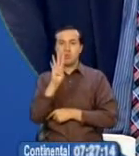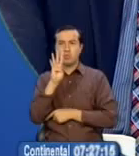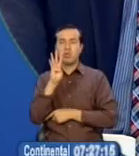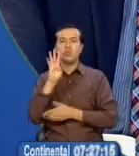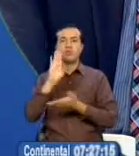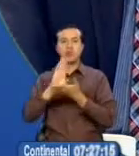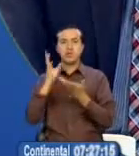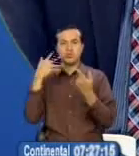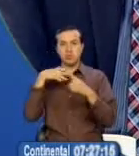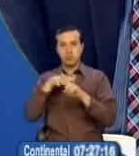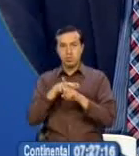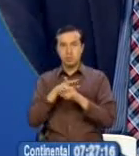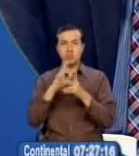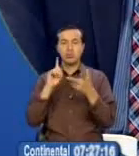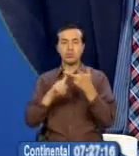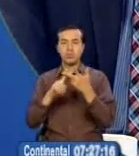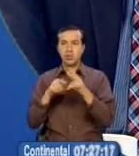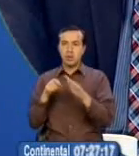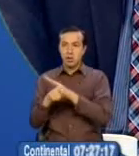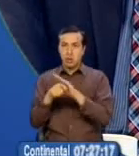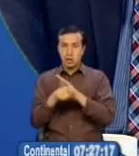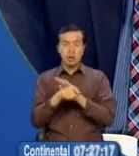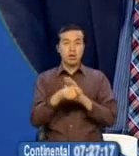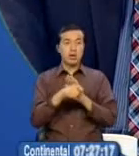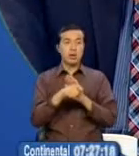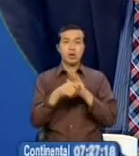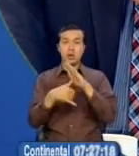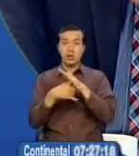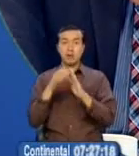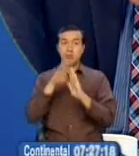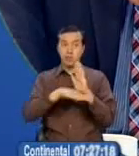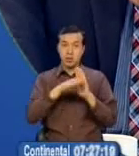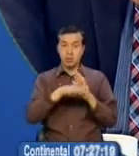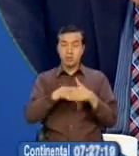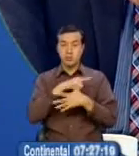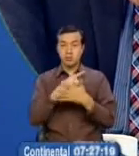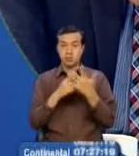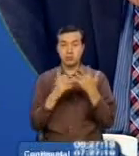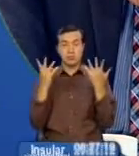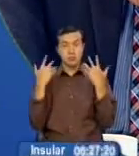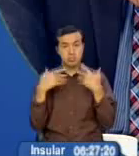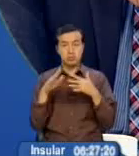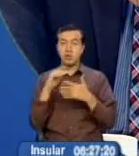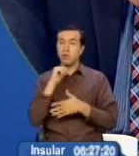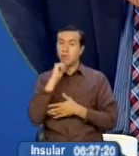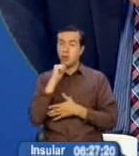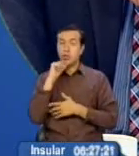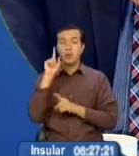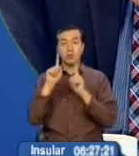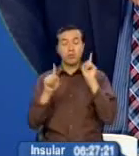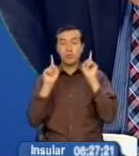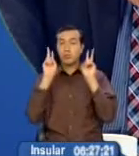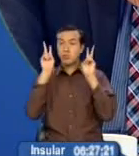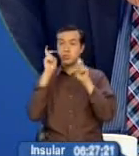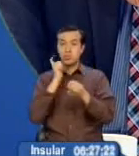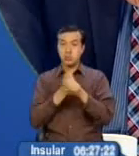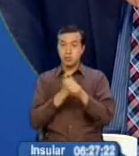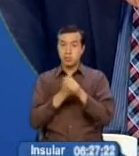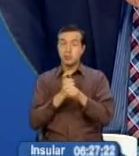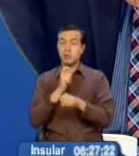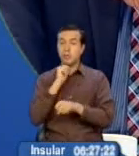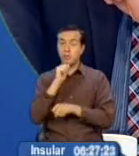el despejo de los asesinatos de la población LGBTI. Entonces, desde ese sentido, existen todavía temáticas específicas para la